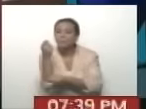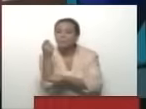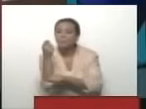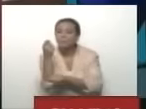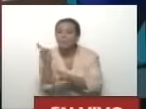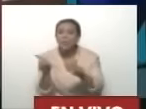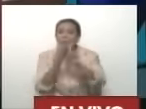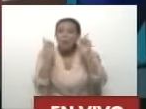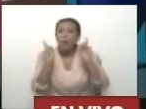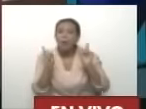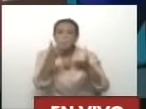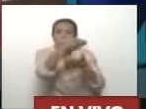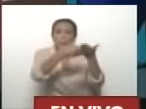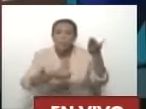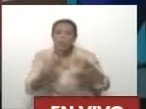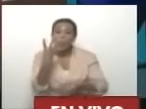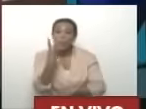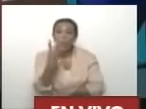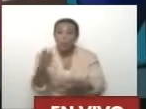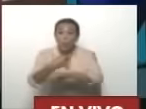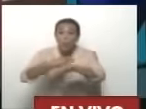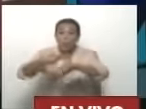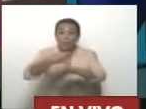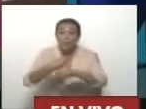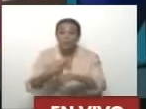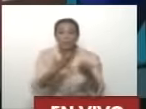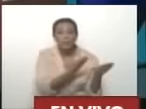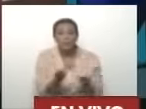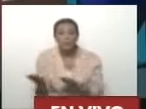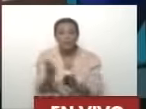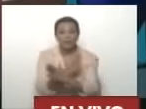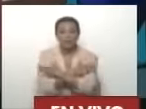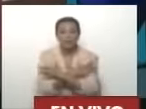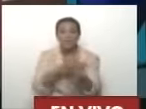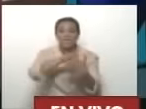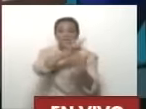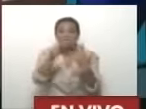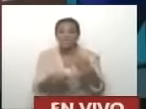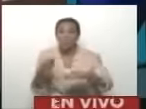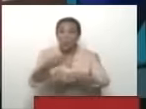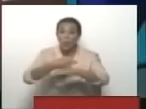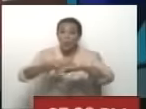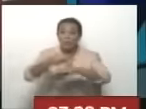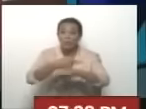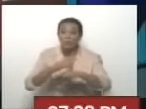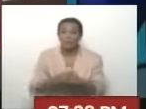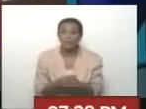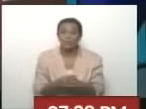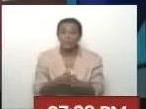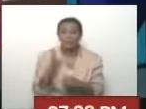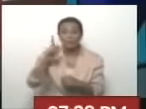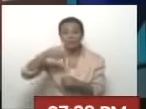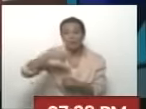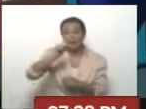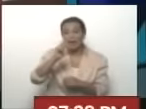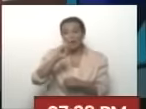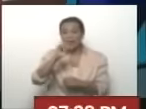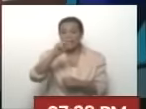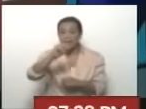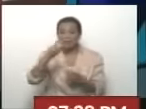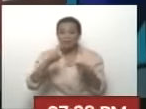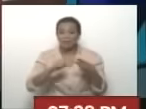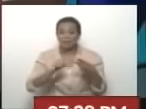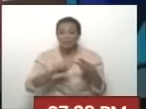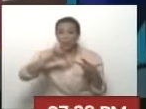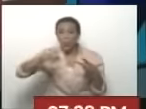tengo cuatro gobernadores invitados, mal un aplauso, vale. Cinco gobernadores. La gobernadora Karina Carpio Aragua, el